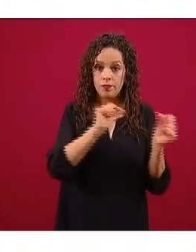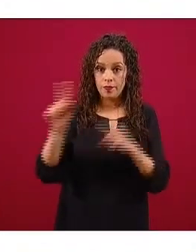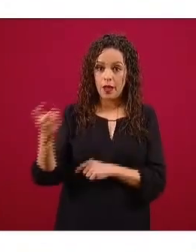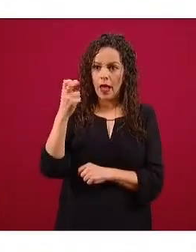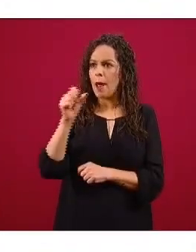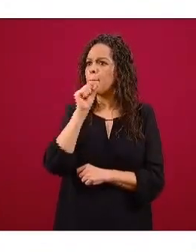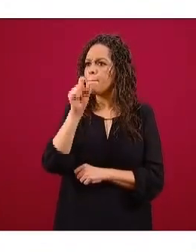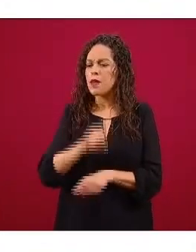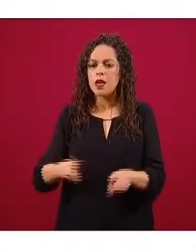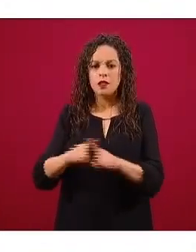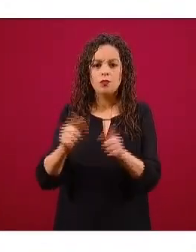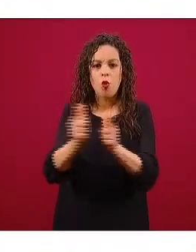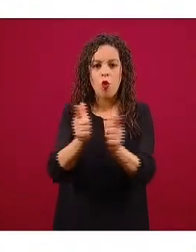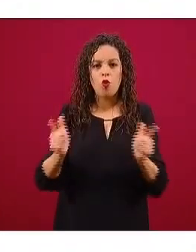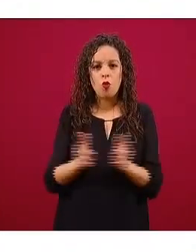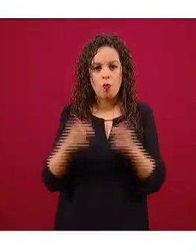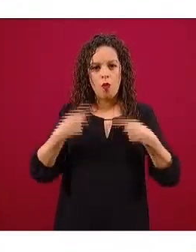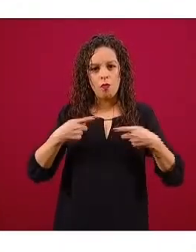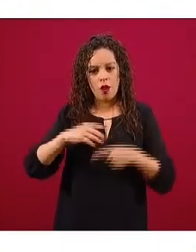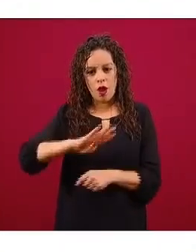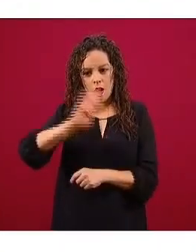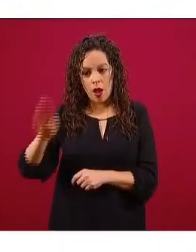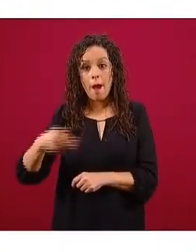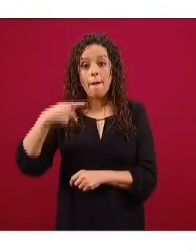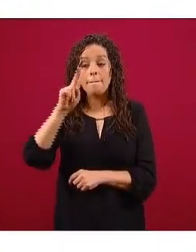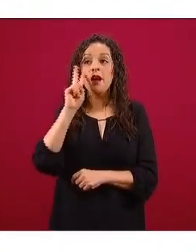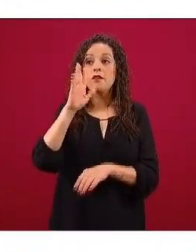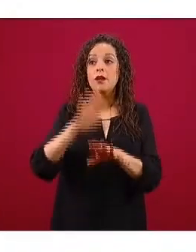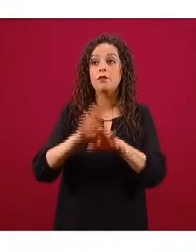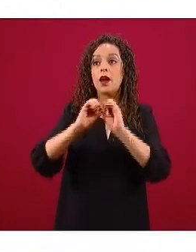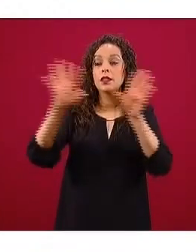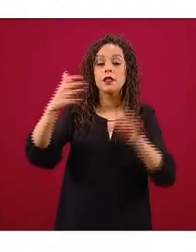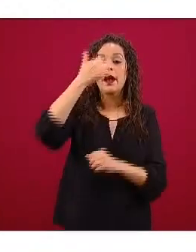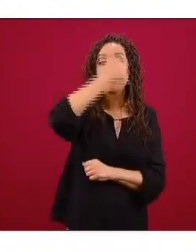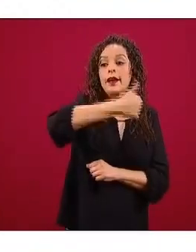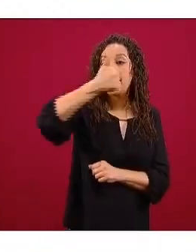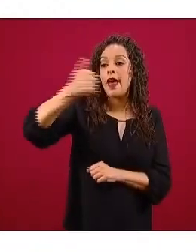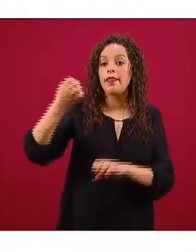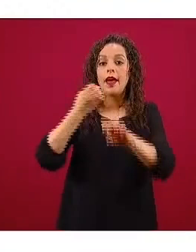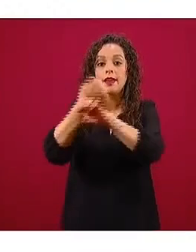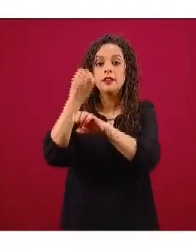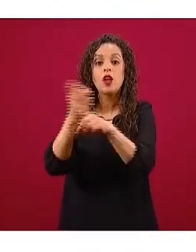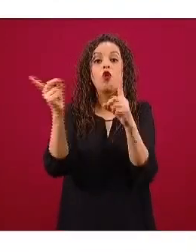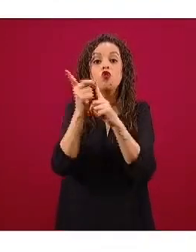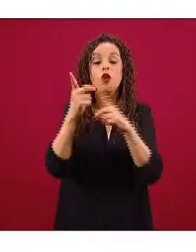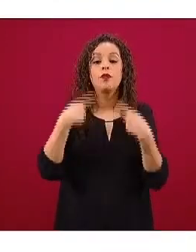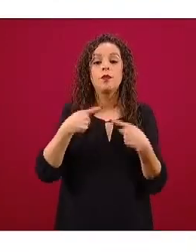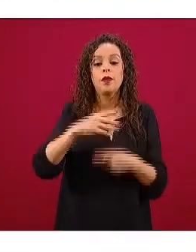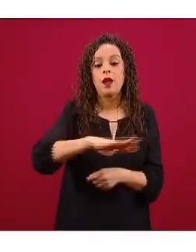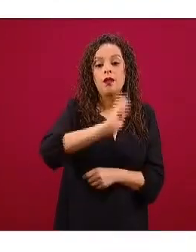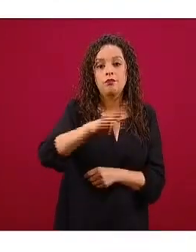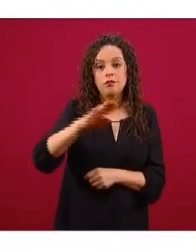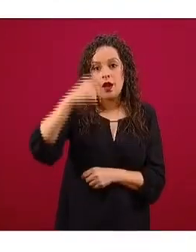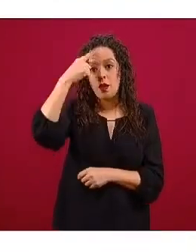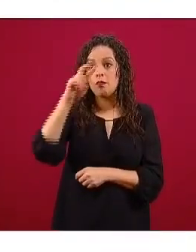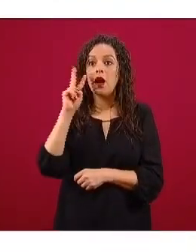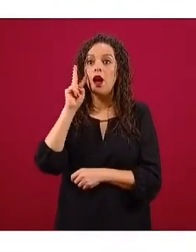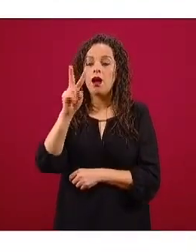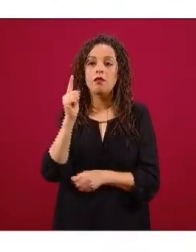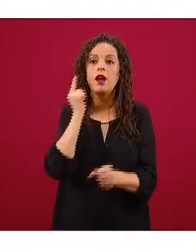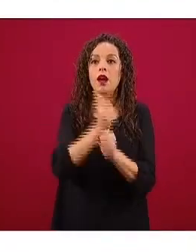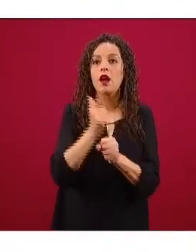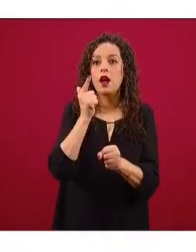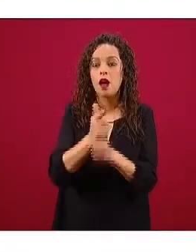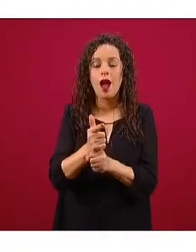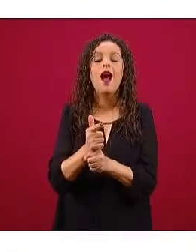falleció, pero ahora distribuido por la entidad federativa en donde ocurrió la defunción, también para poder identificar en dónde se concentra